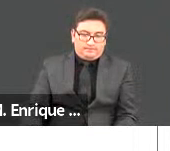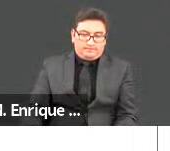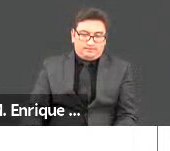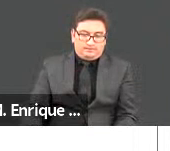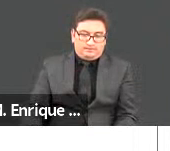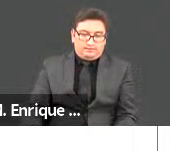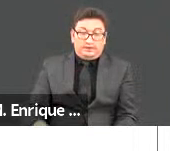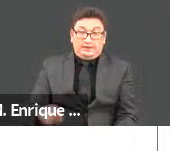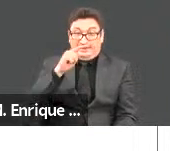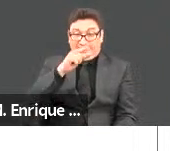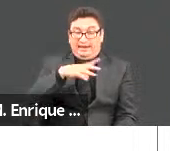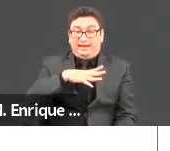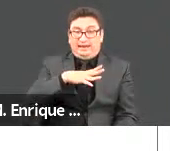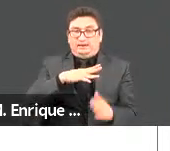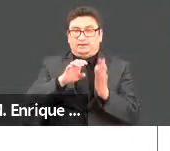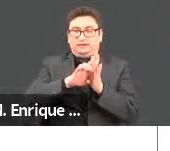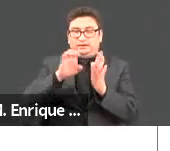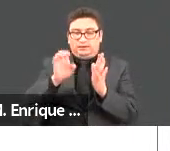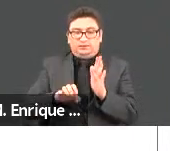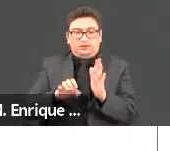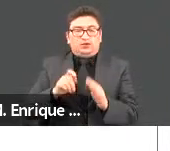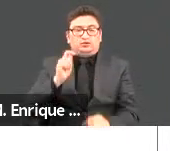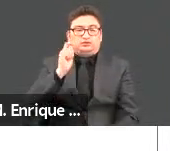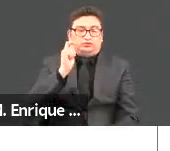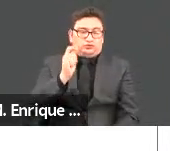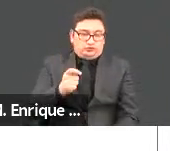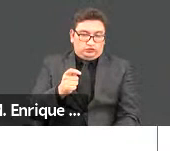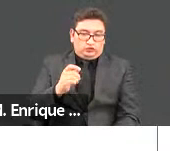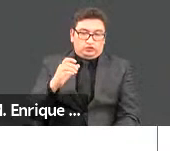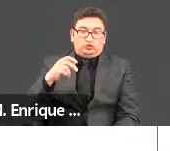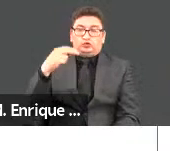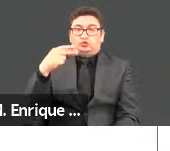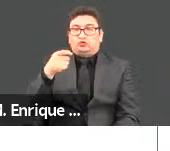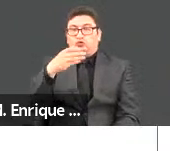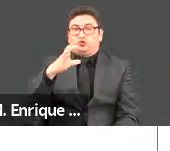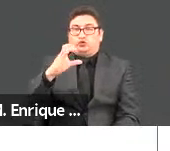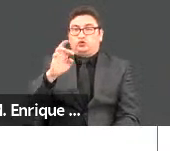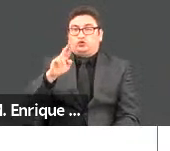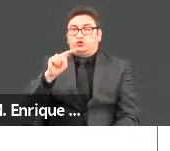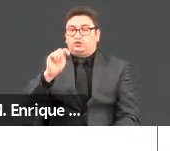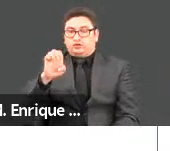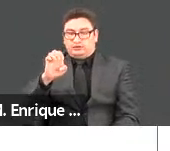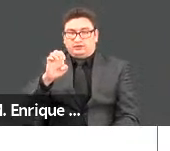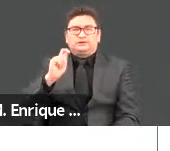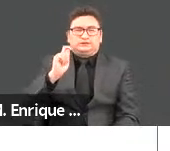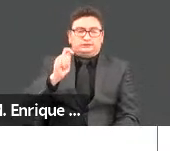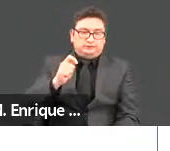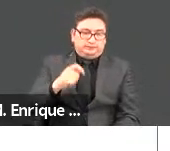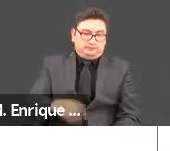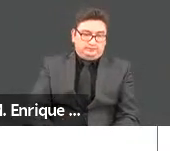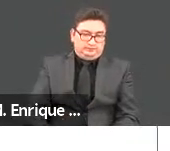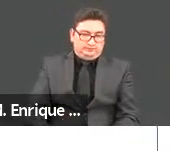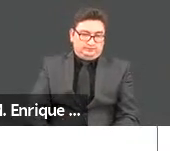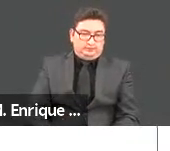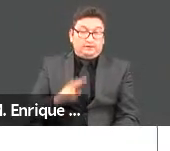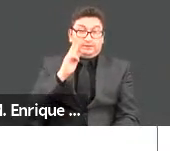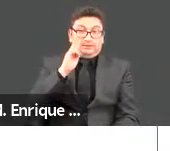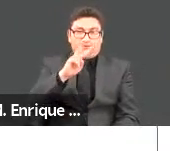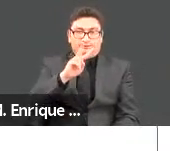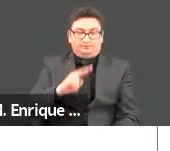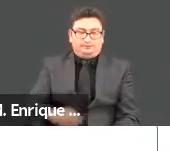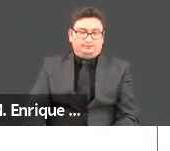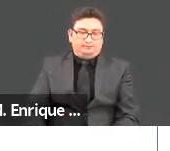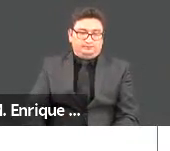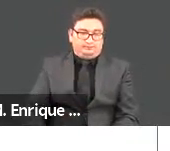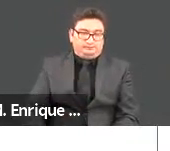un ejemplo de corte. En este caso tenemos en pantalla